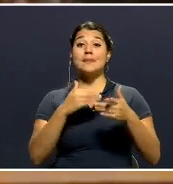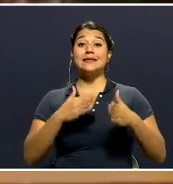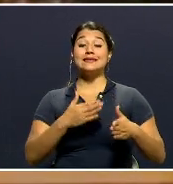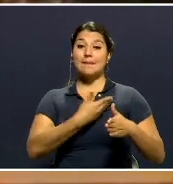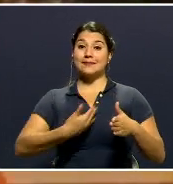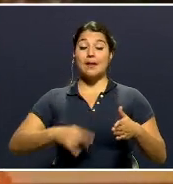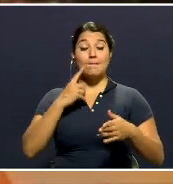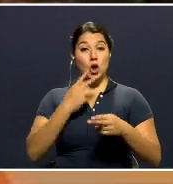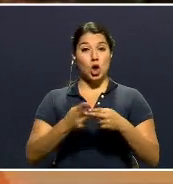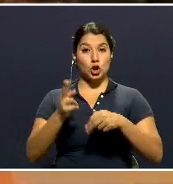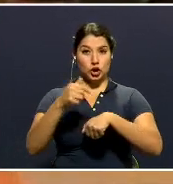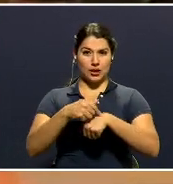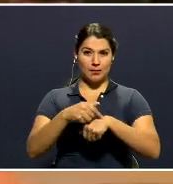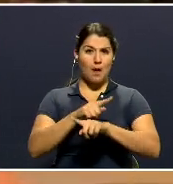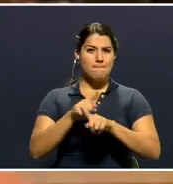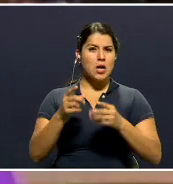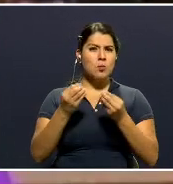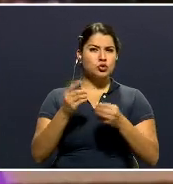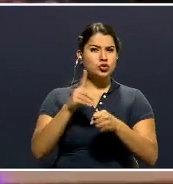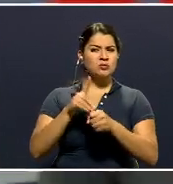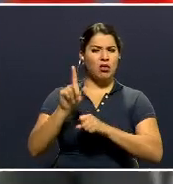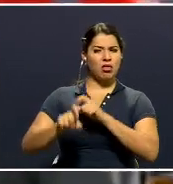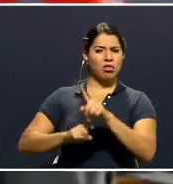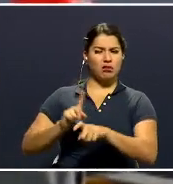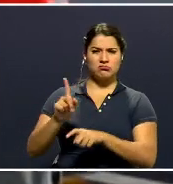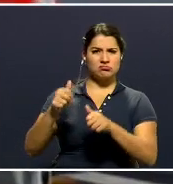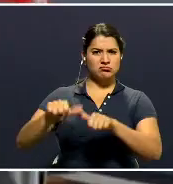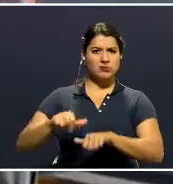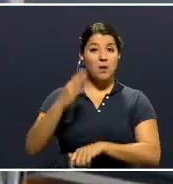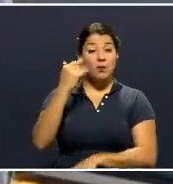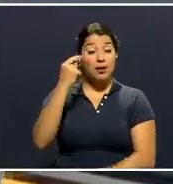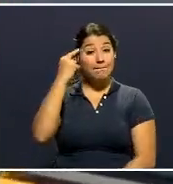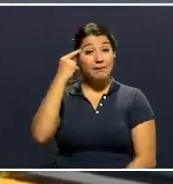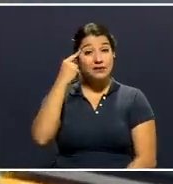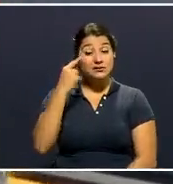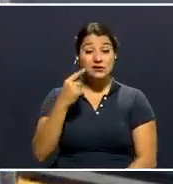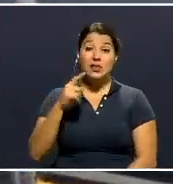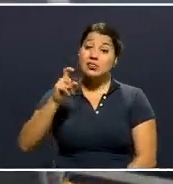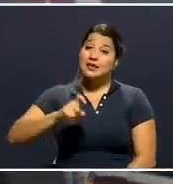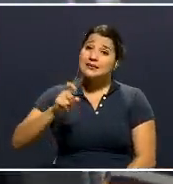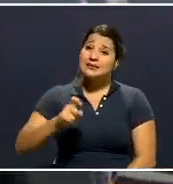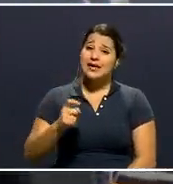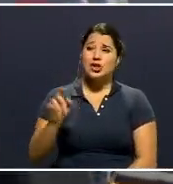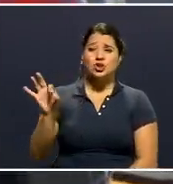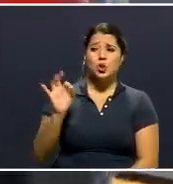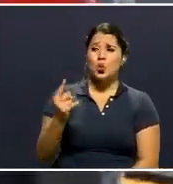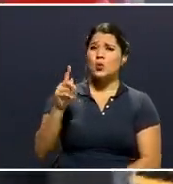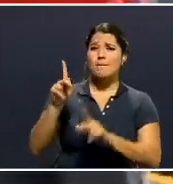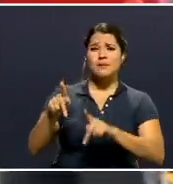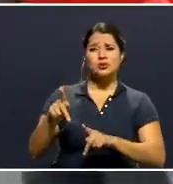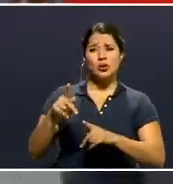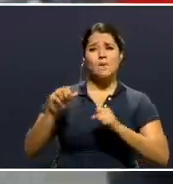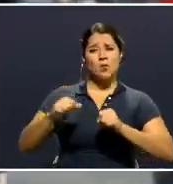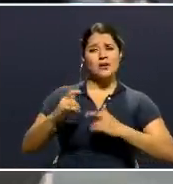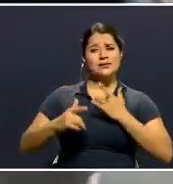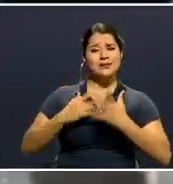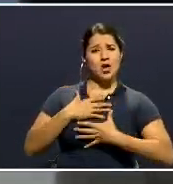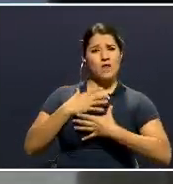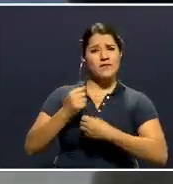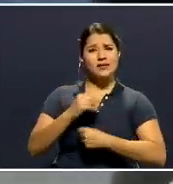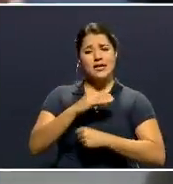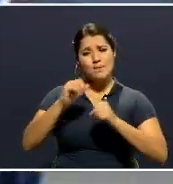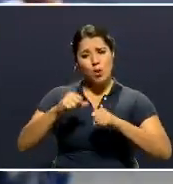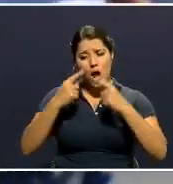interina, lo cual fue criticado por algunos legisladores, quienes consideran que es necesaria una figura que les genere confianza y pueda restablecer